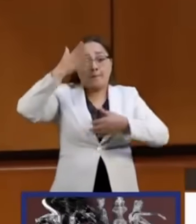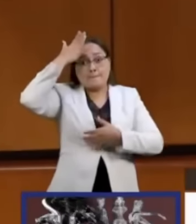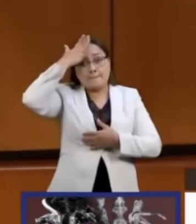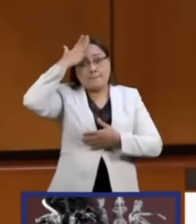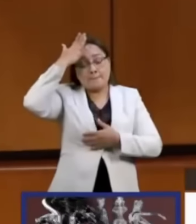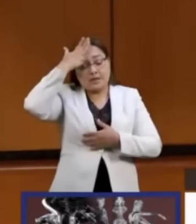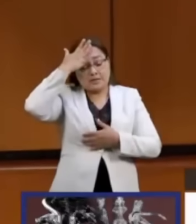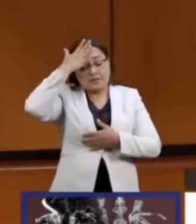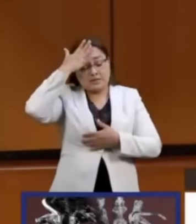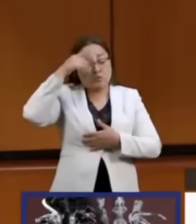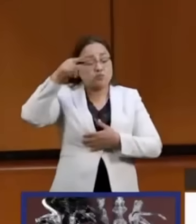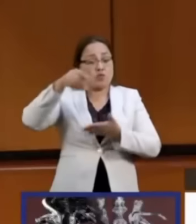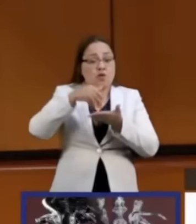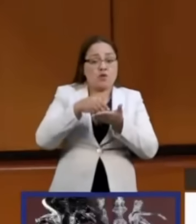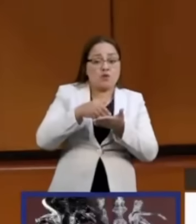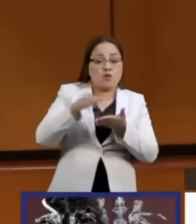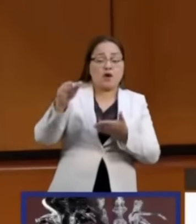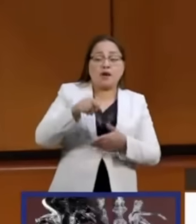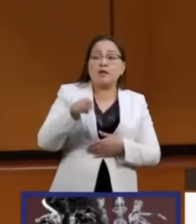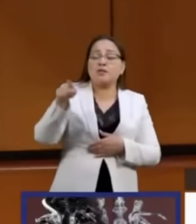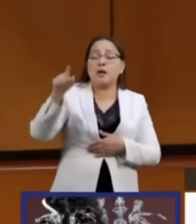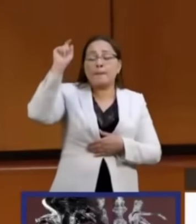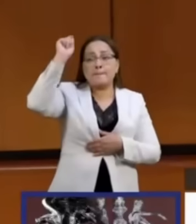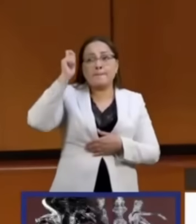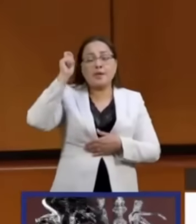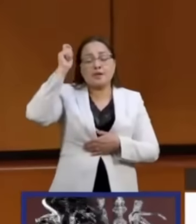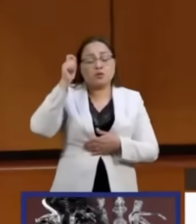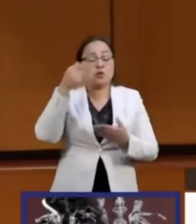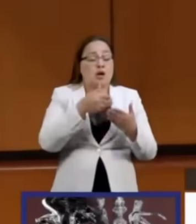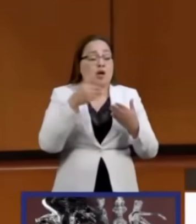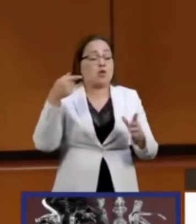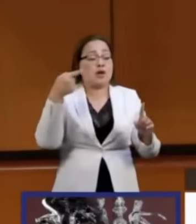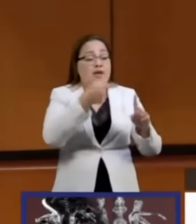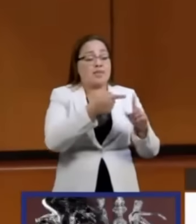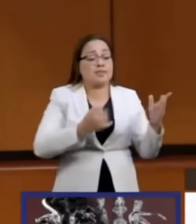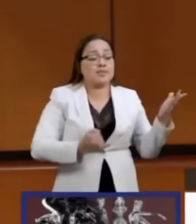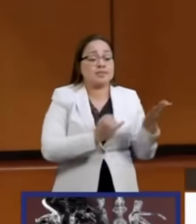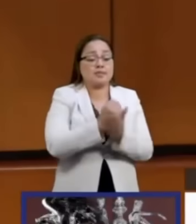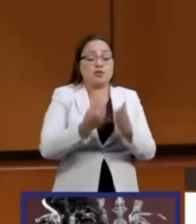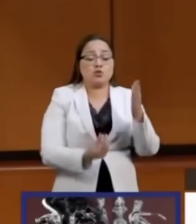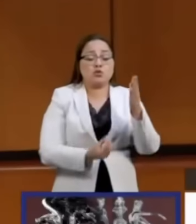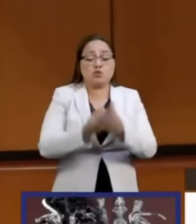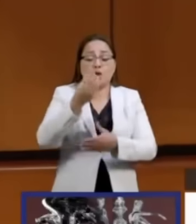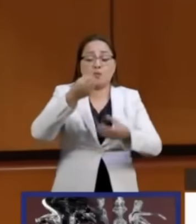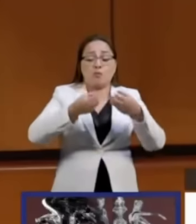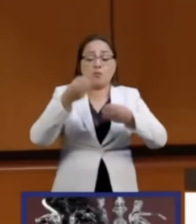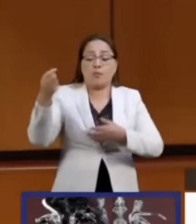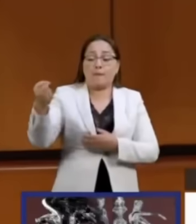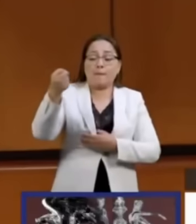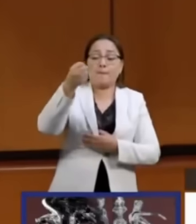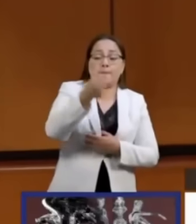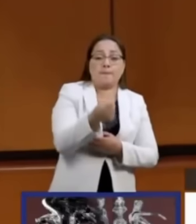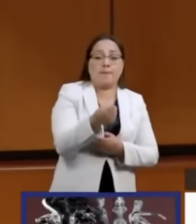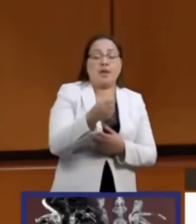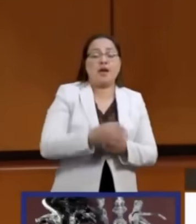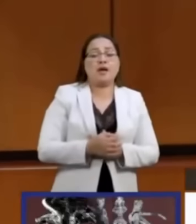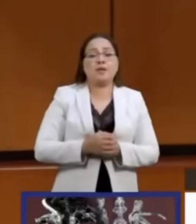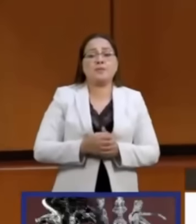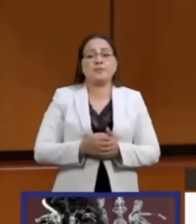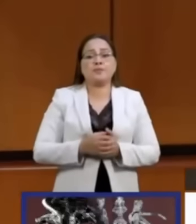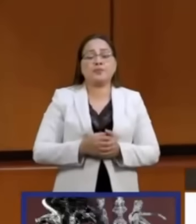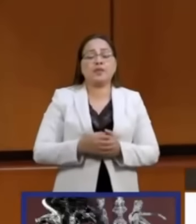que nadie dijera nada y puso a los nuevos ministros a modo. Eso es lo que está terminando con la